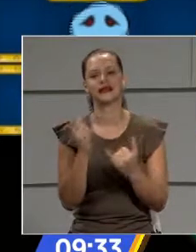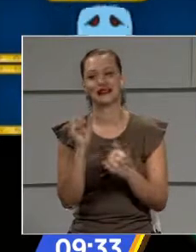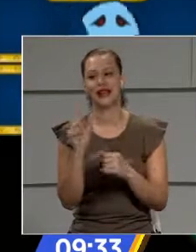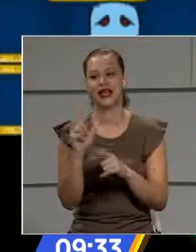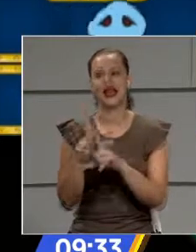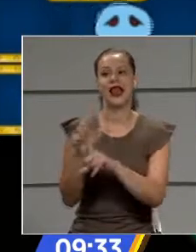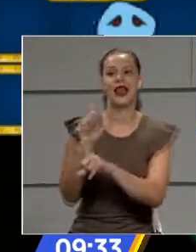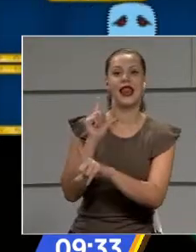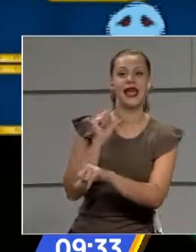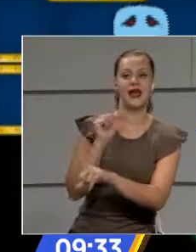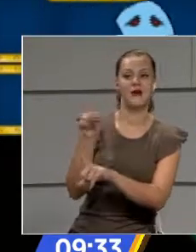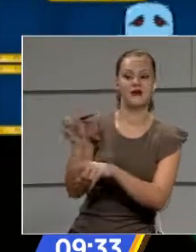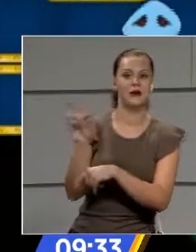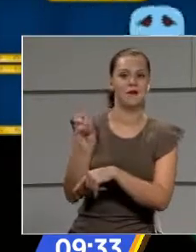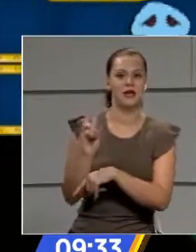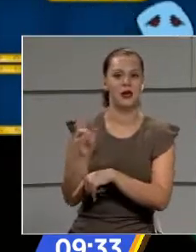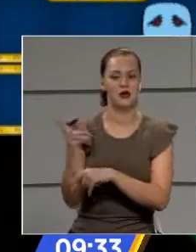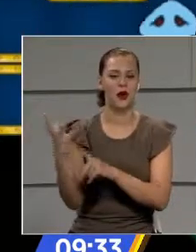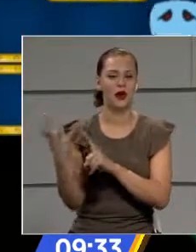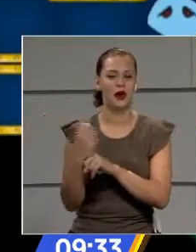Lejos del virus. Ya vamos a llegar.